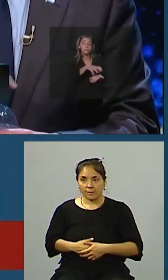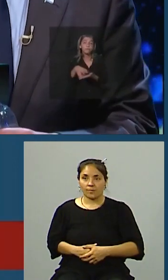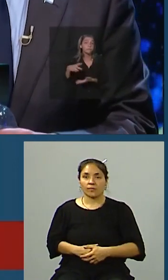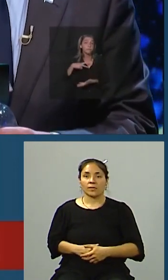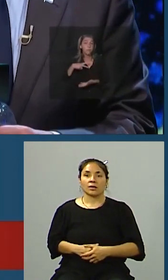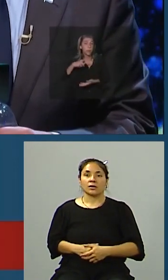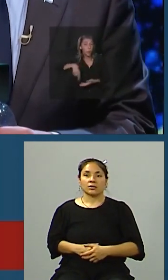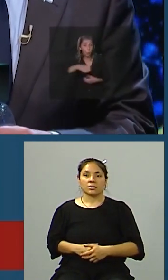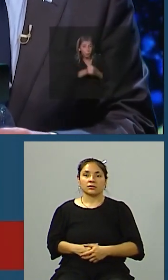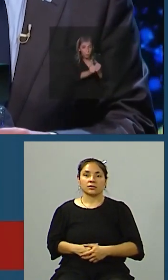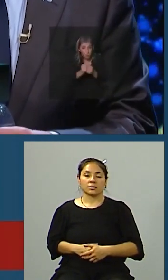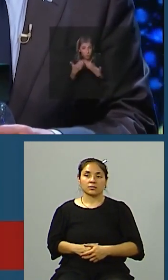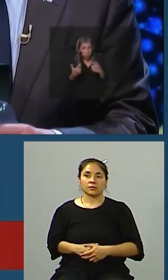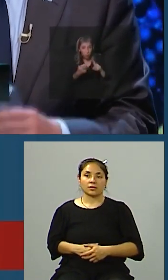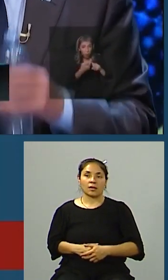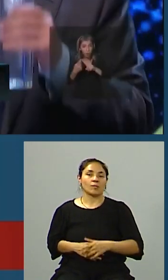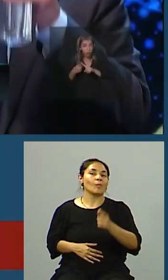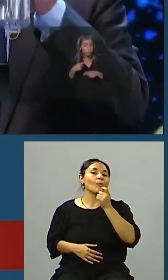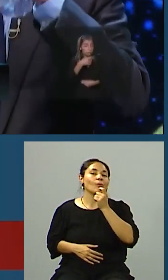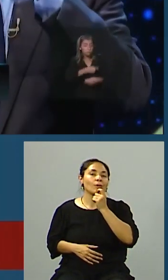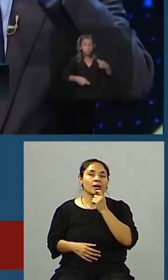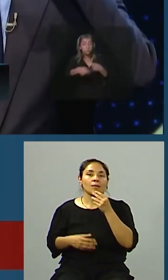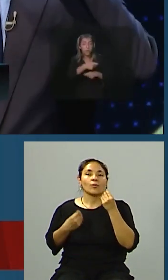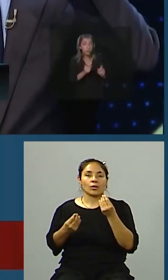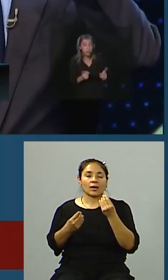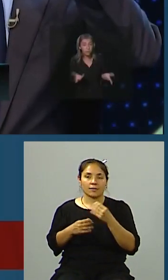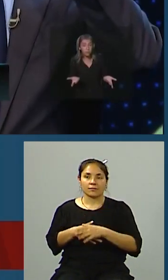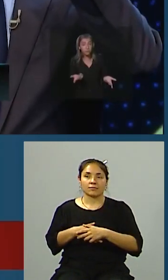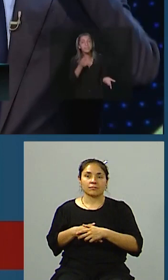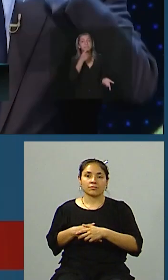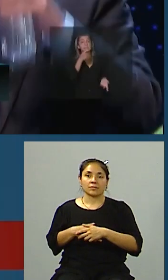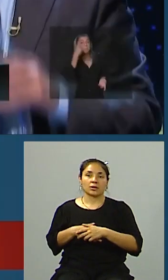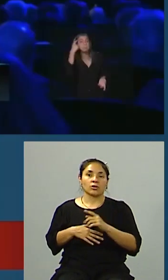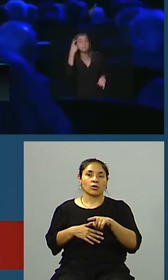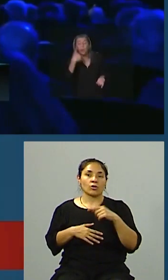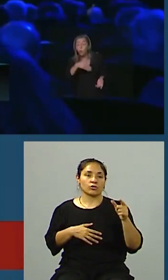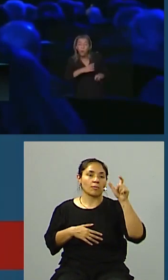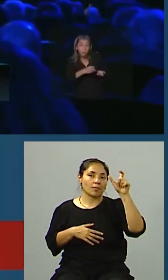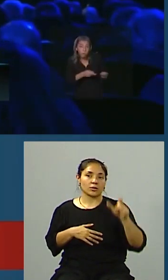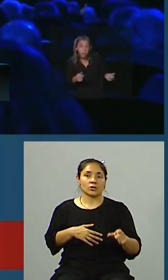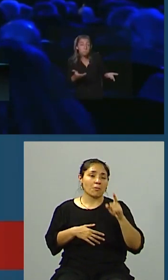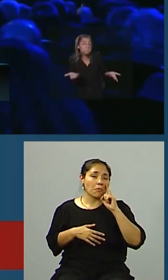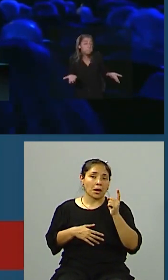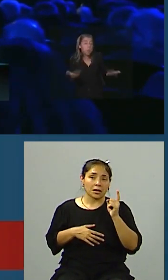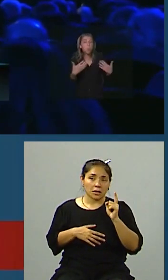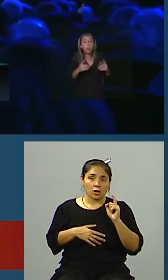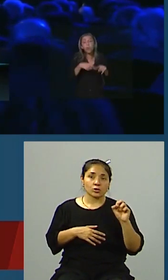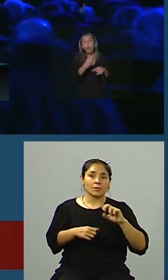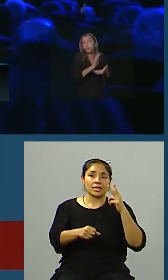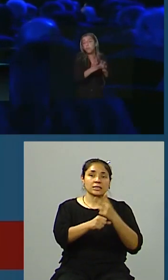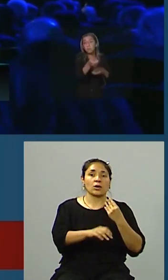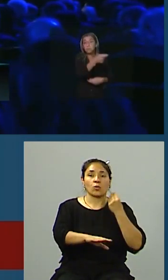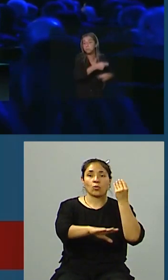que necesitaba ocurrieron. Por ejemplo, que el candidato opositor moderado, el más peligroso para una segunda vuelta para